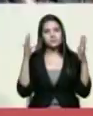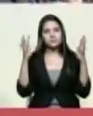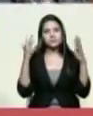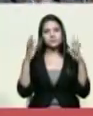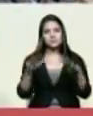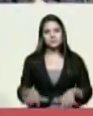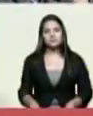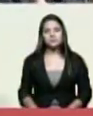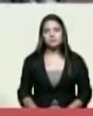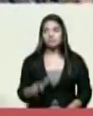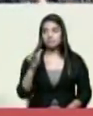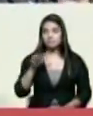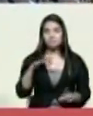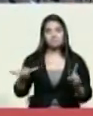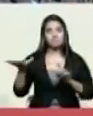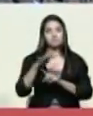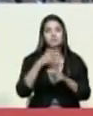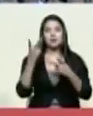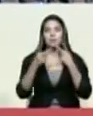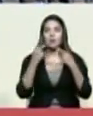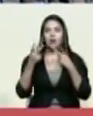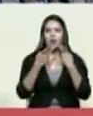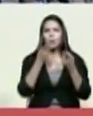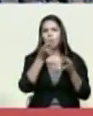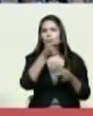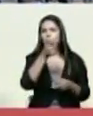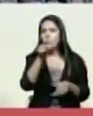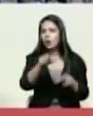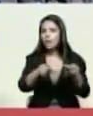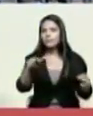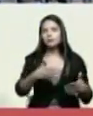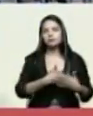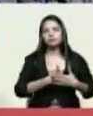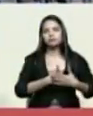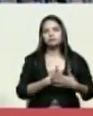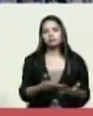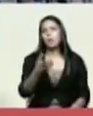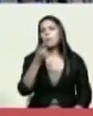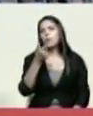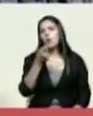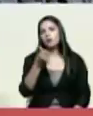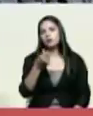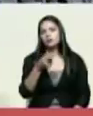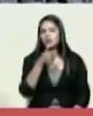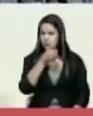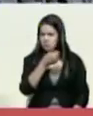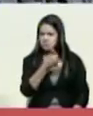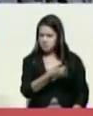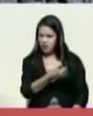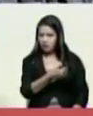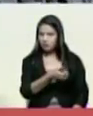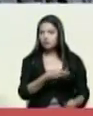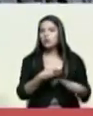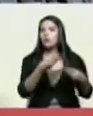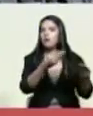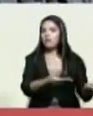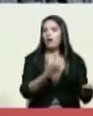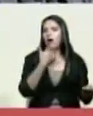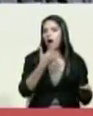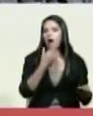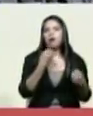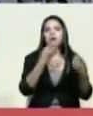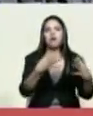este mundo hay muy poca gente desprendida. Ah, no, me caes bien y te voy a dar tal cosa, te voy a